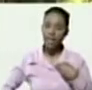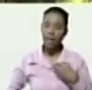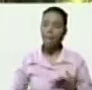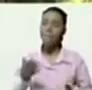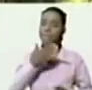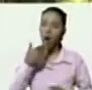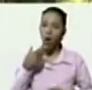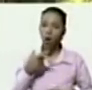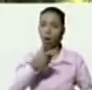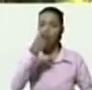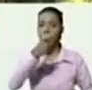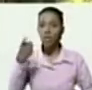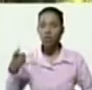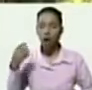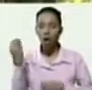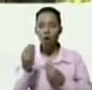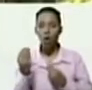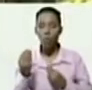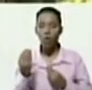de ser investigado.